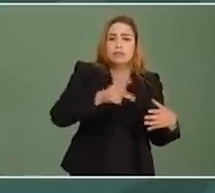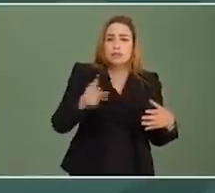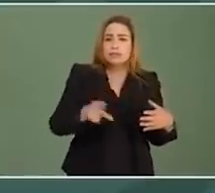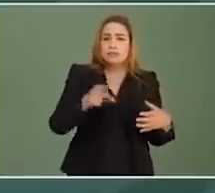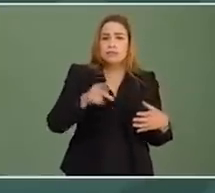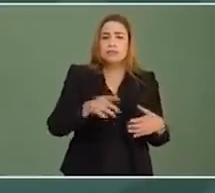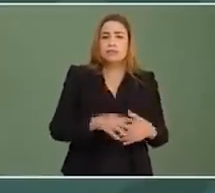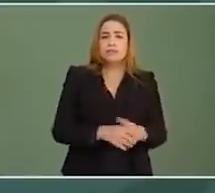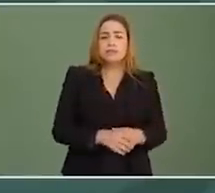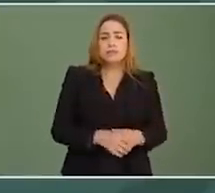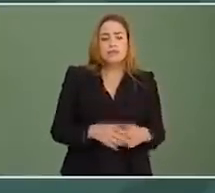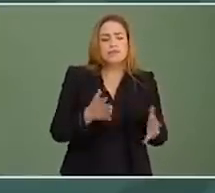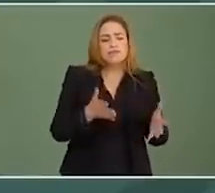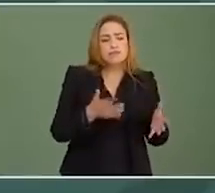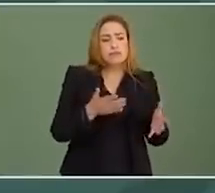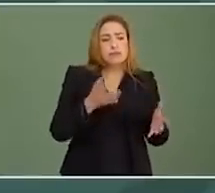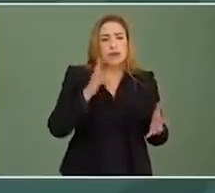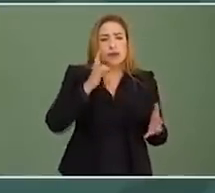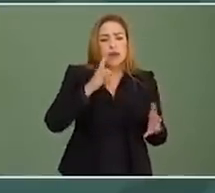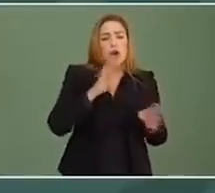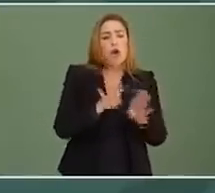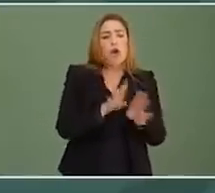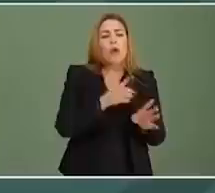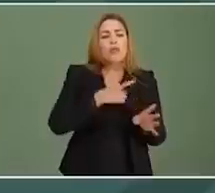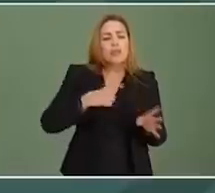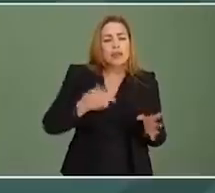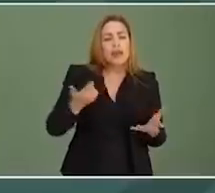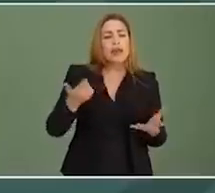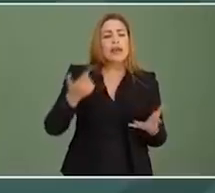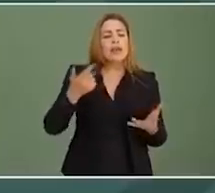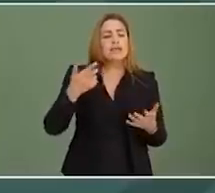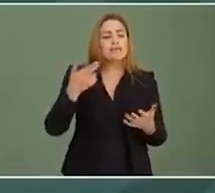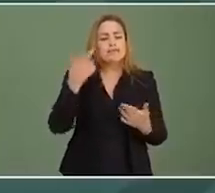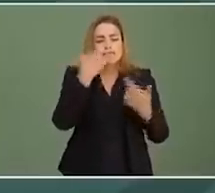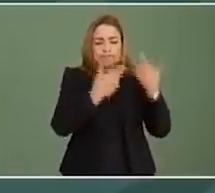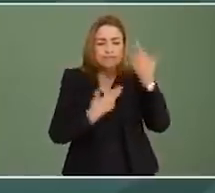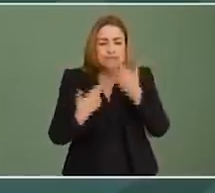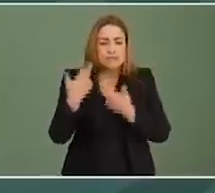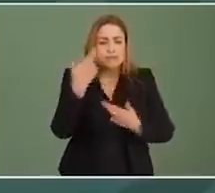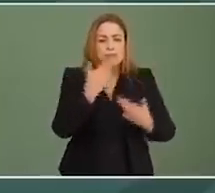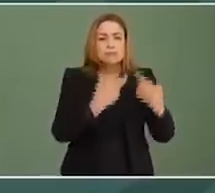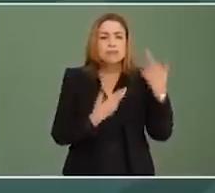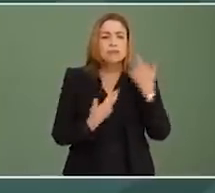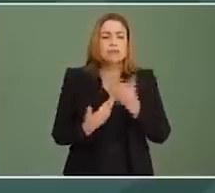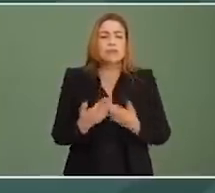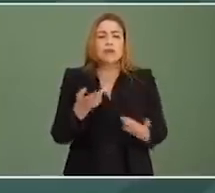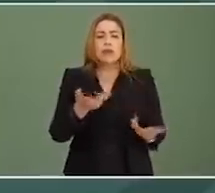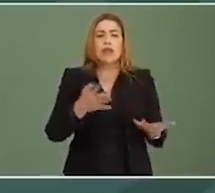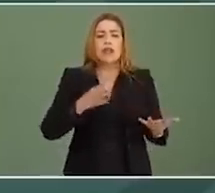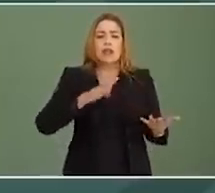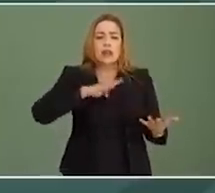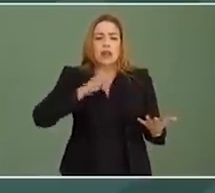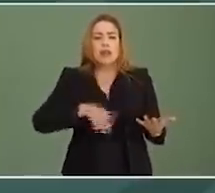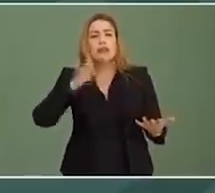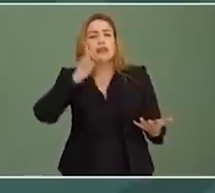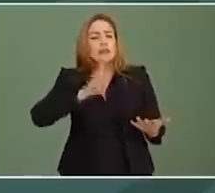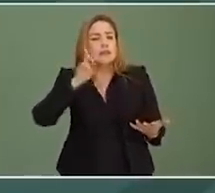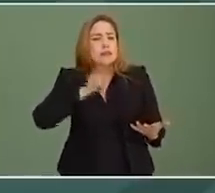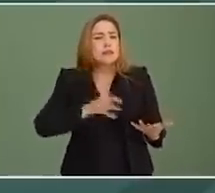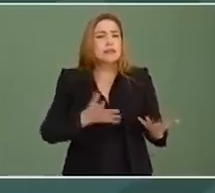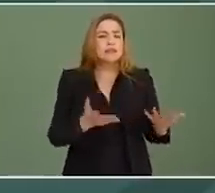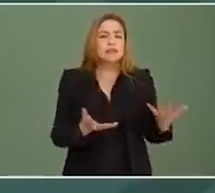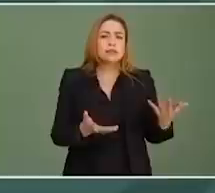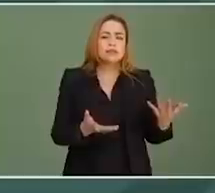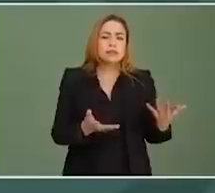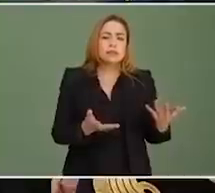género y como se debería de analizar el en el caso del feminicidio que no de homicidio y cómo se fue